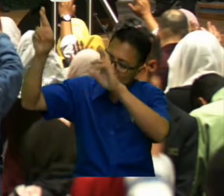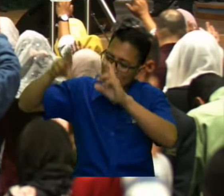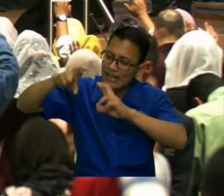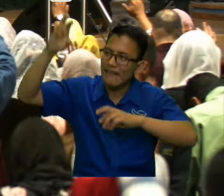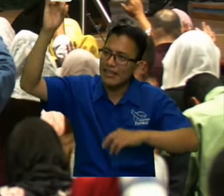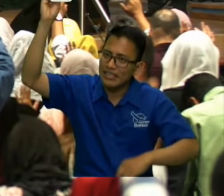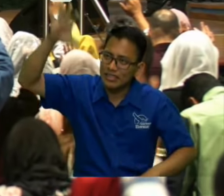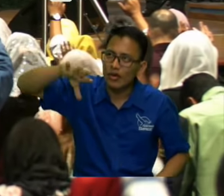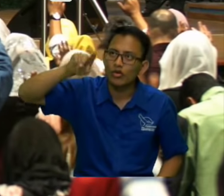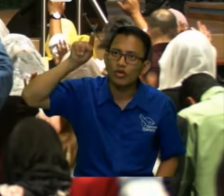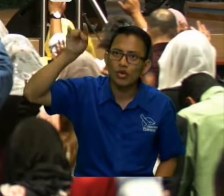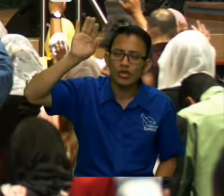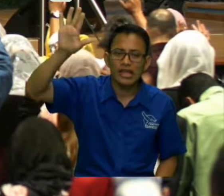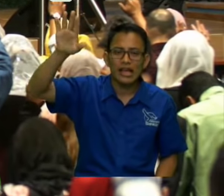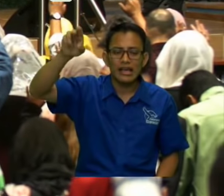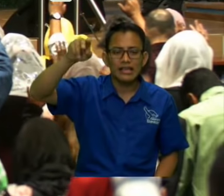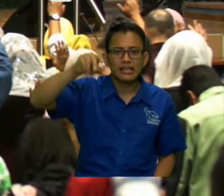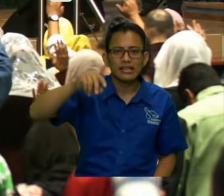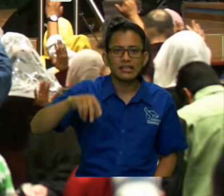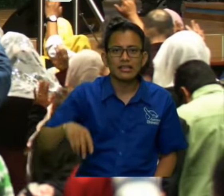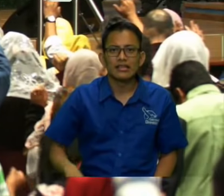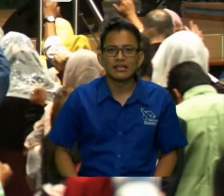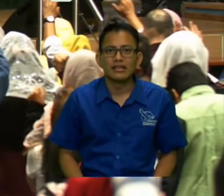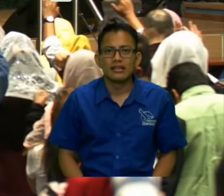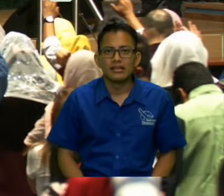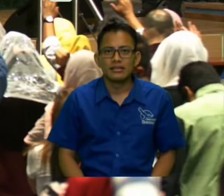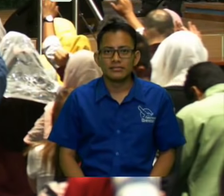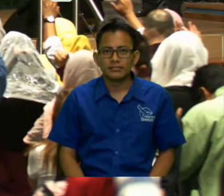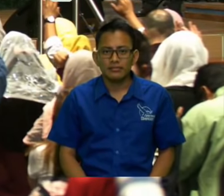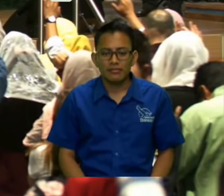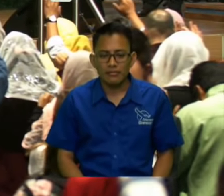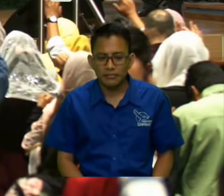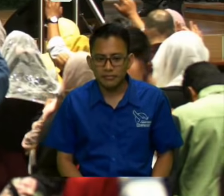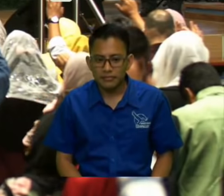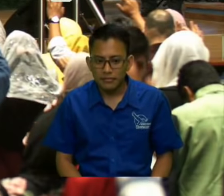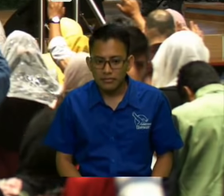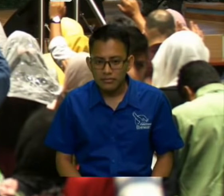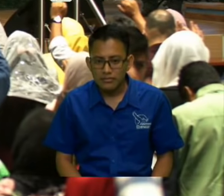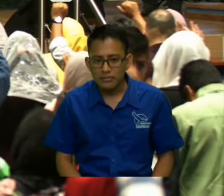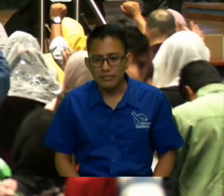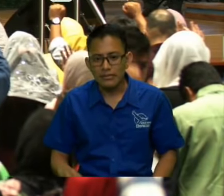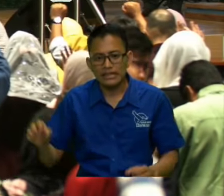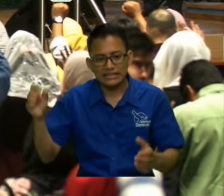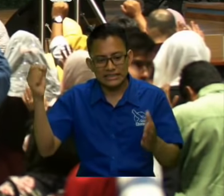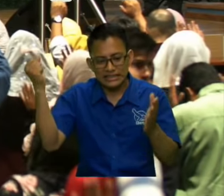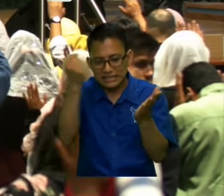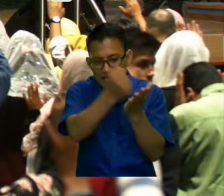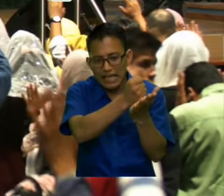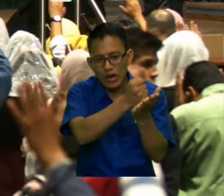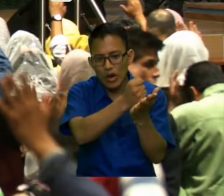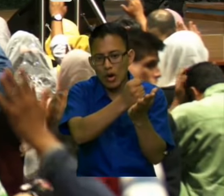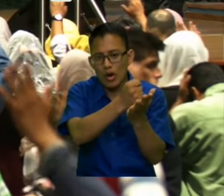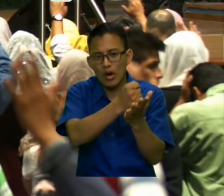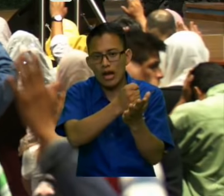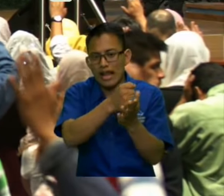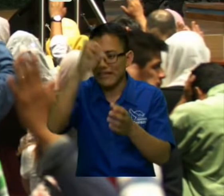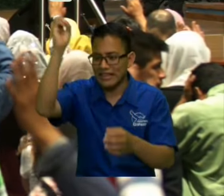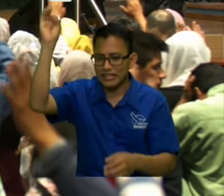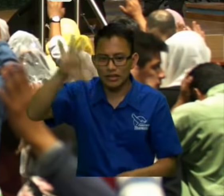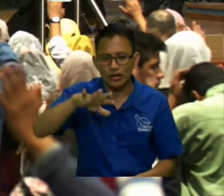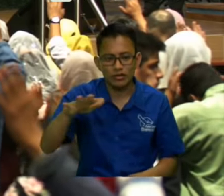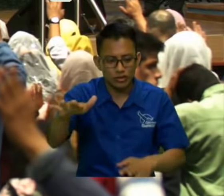tuya. Estoy cerrando la boca del saco, Señor, llena de bendición. Bendigo a los hermanos